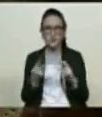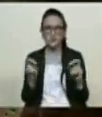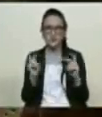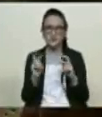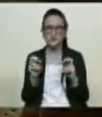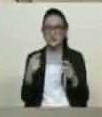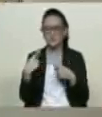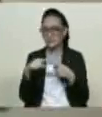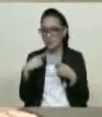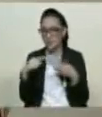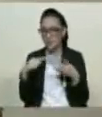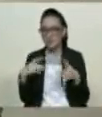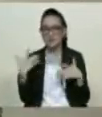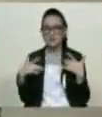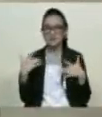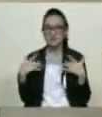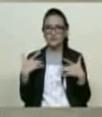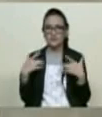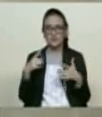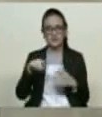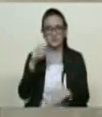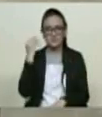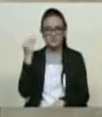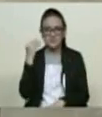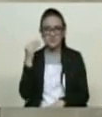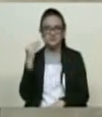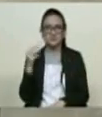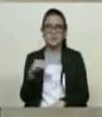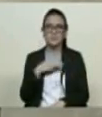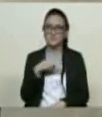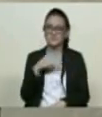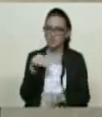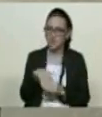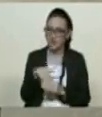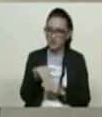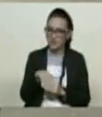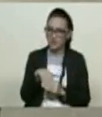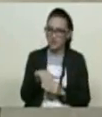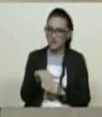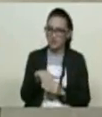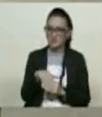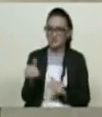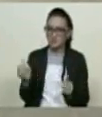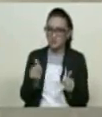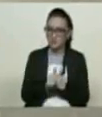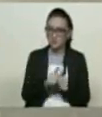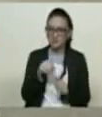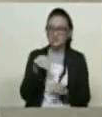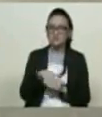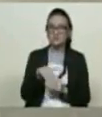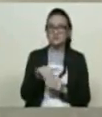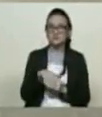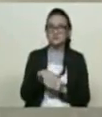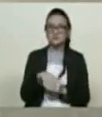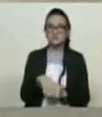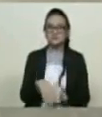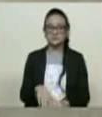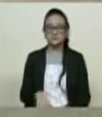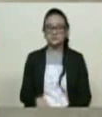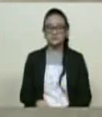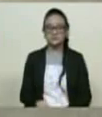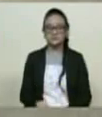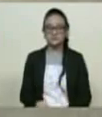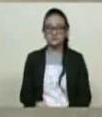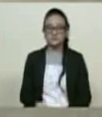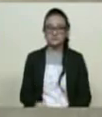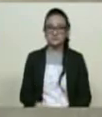otras actividades que así consideren la misión electoral, de acompañamiento electoral que invitamos. Pero